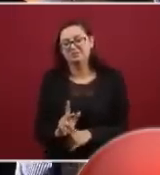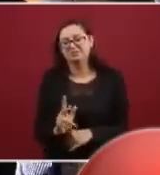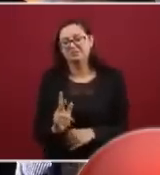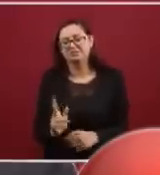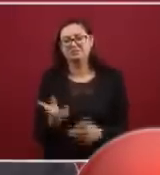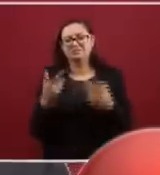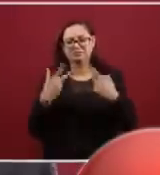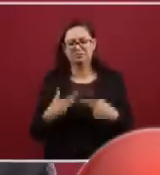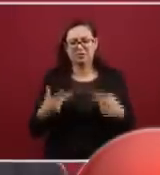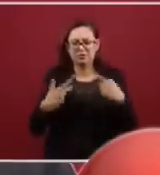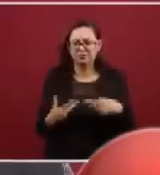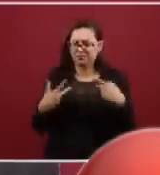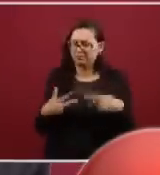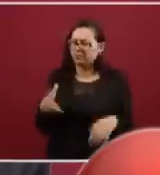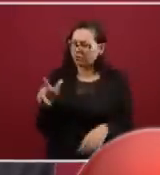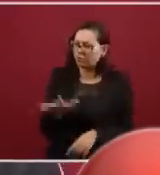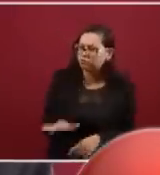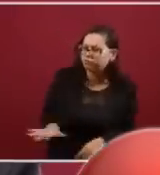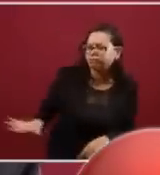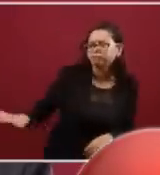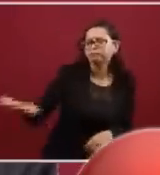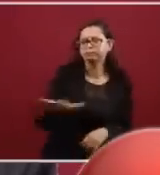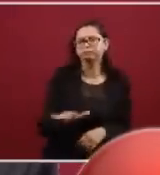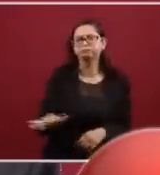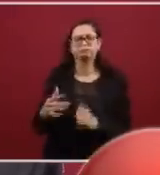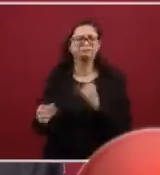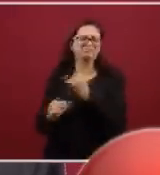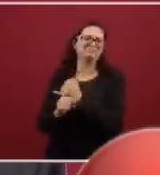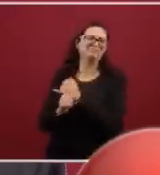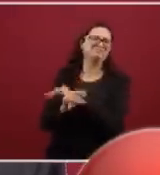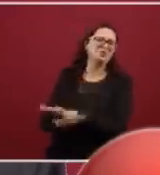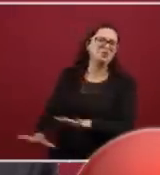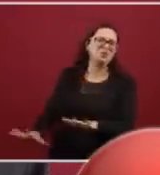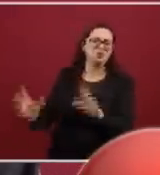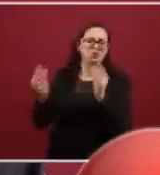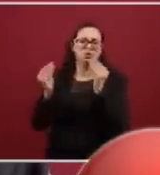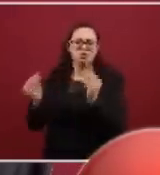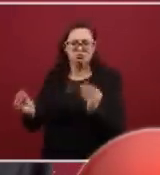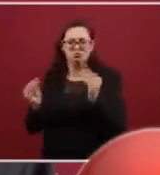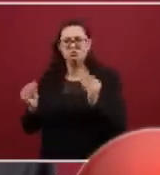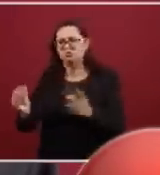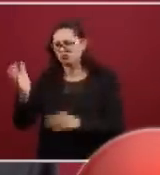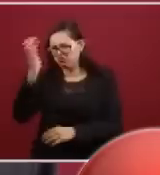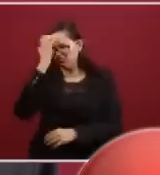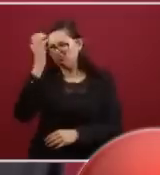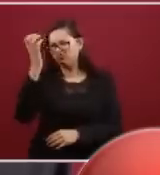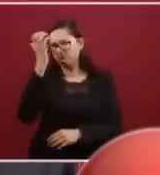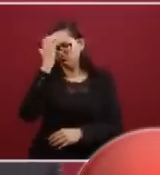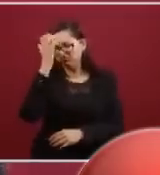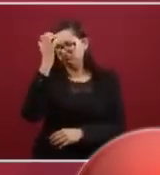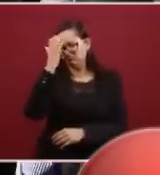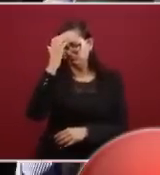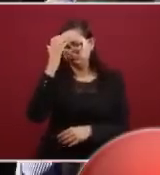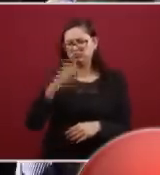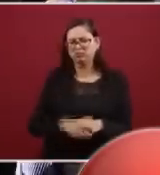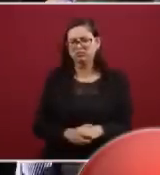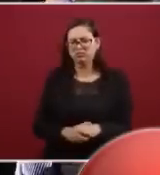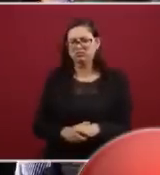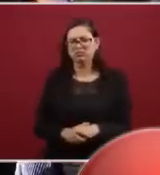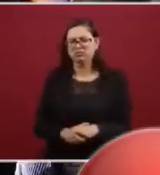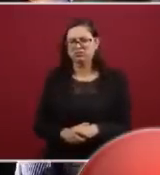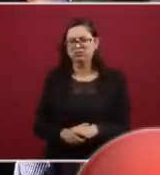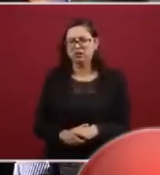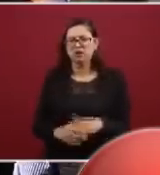está muy informada de todo. Entonces, ahora sí